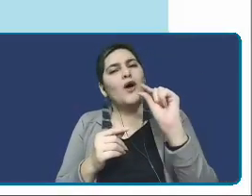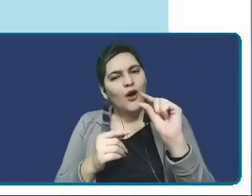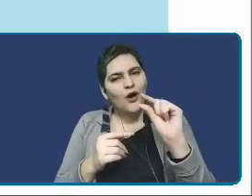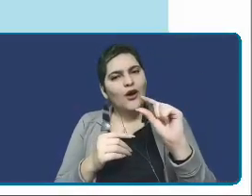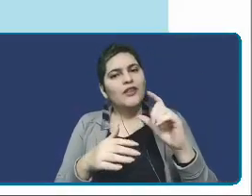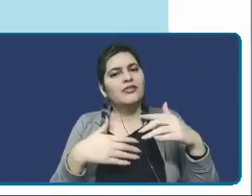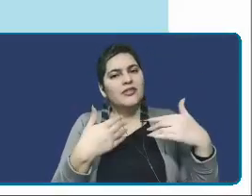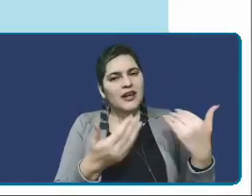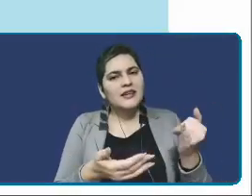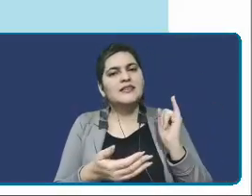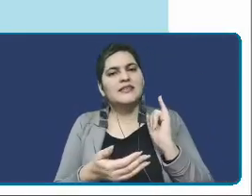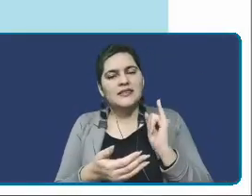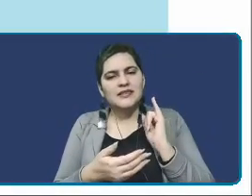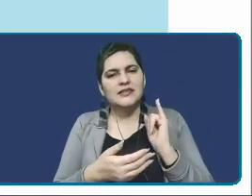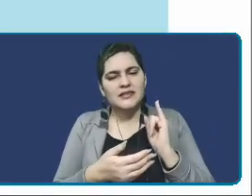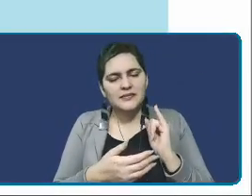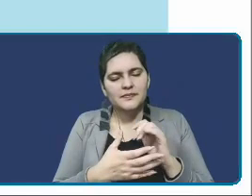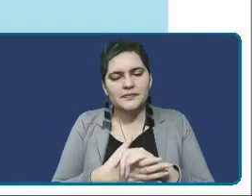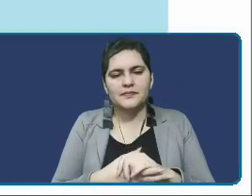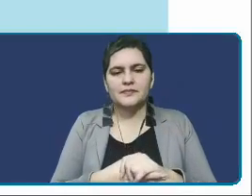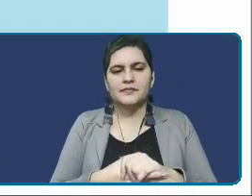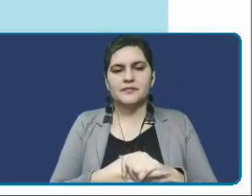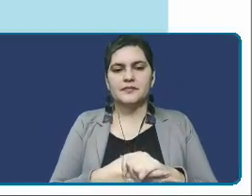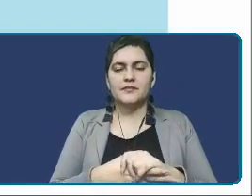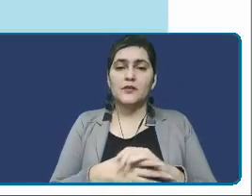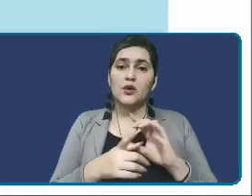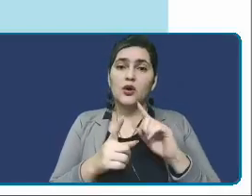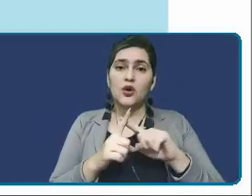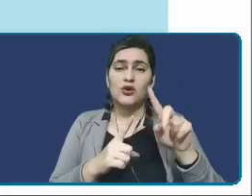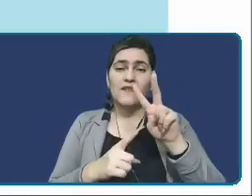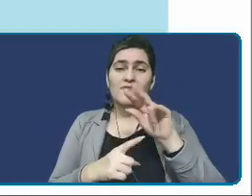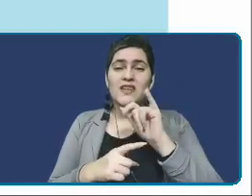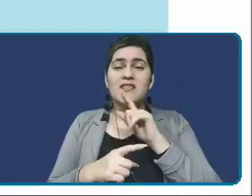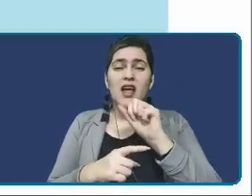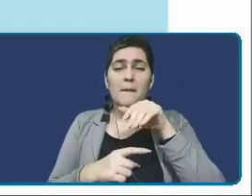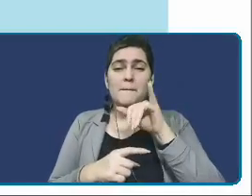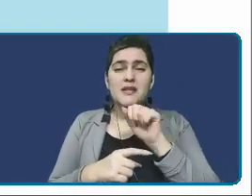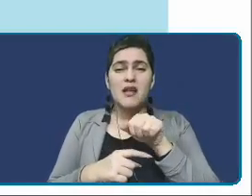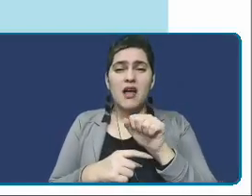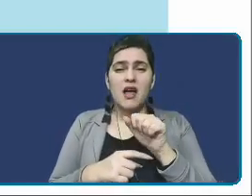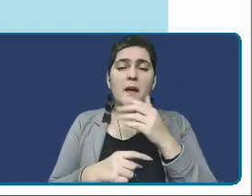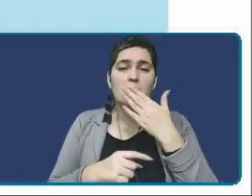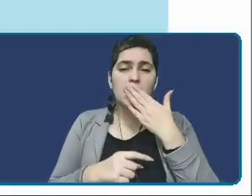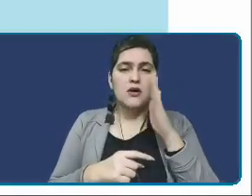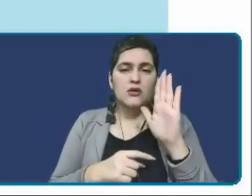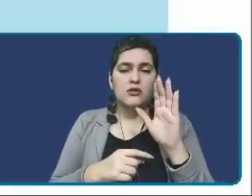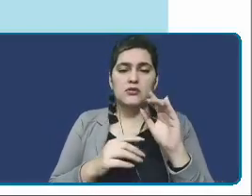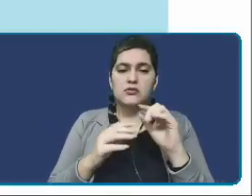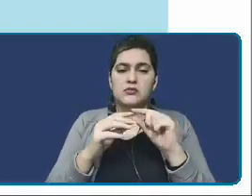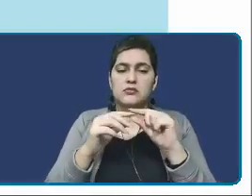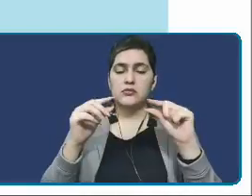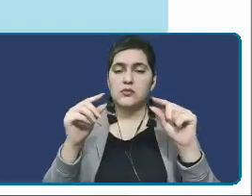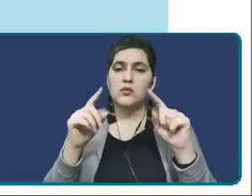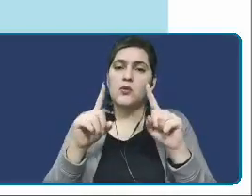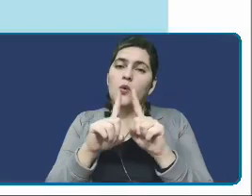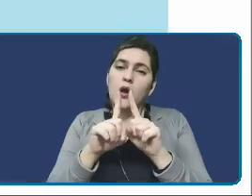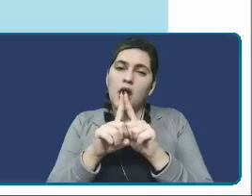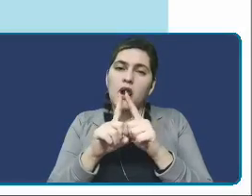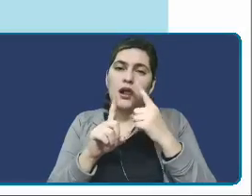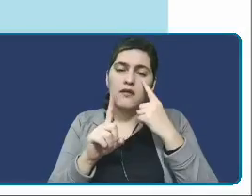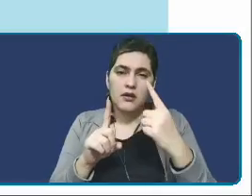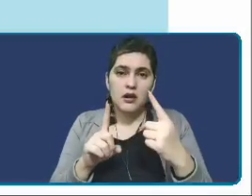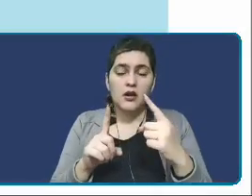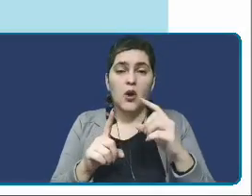que el control. Con otras vitaminas también un poco más efectivo, pero mucho menos que con el omega 3, ¿ya? O sea, dentro de todo el omega 3 es mejor,